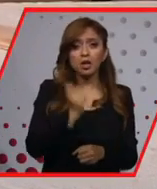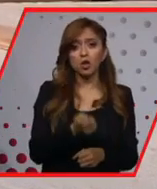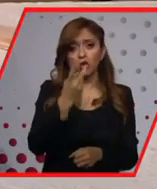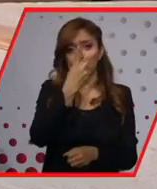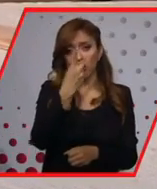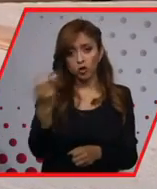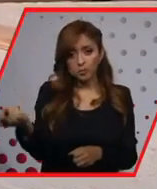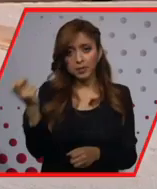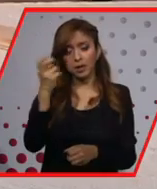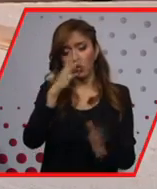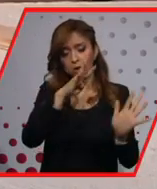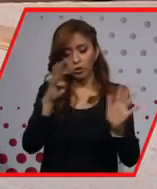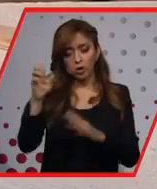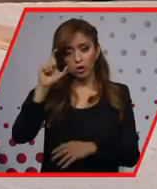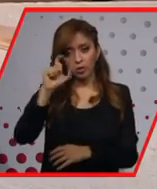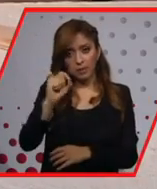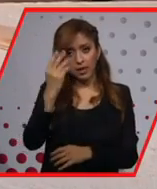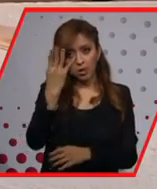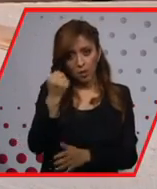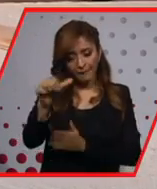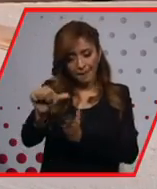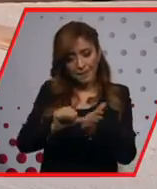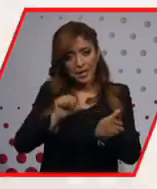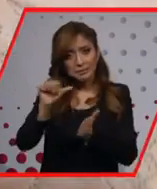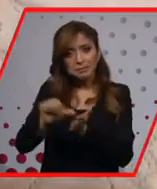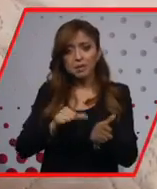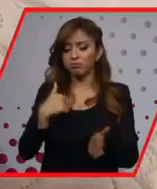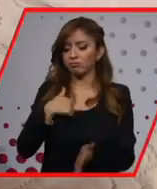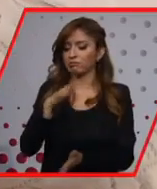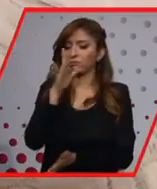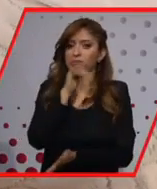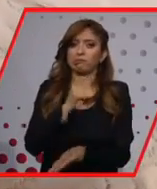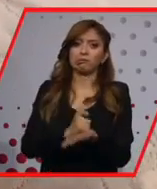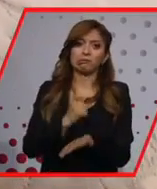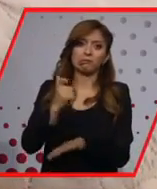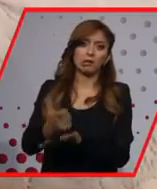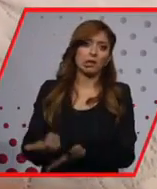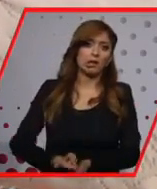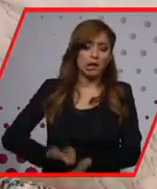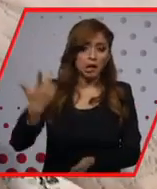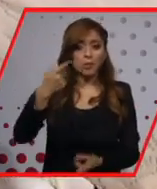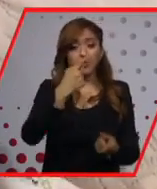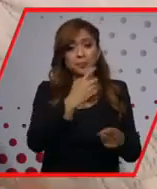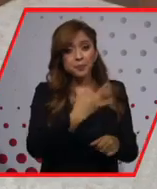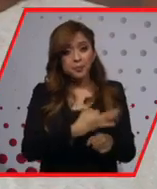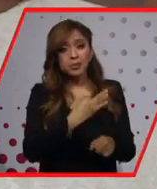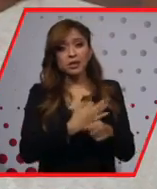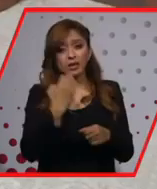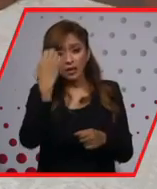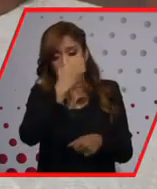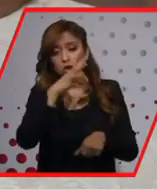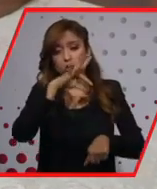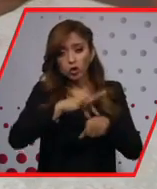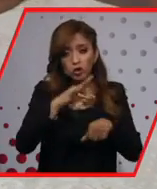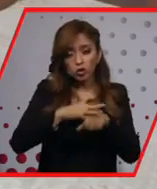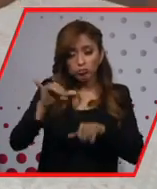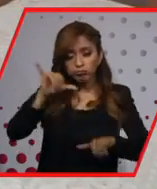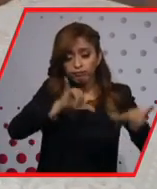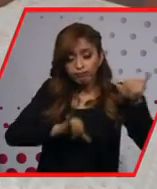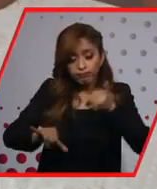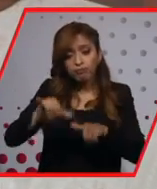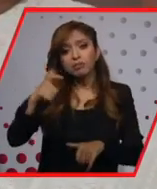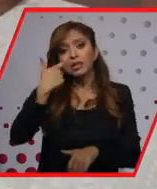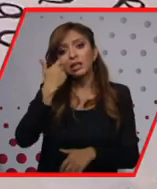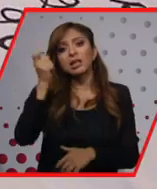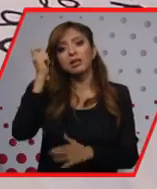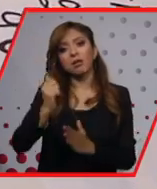2.429 pesos al mes, no puedo pagarlo. Ante la falta de medicinas y de estudios de laboratorio, ella busca la forma de reducir